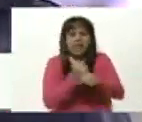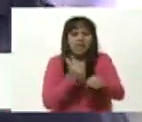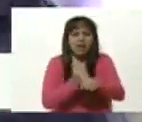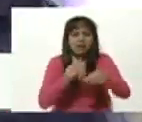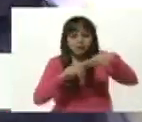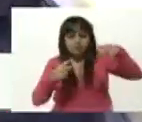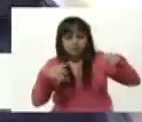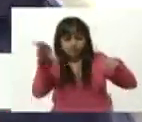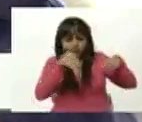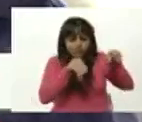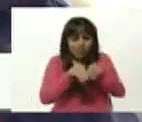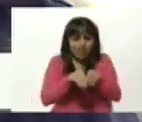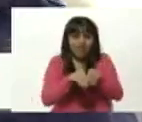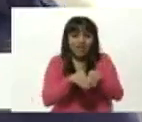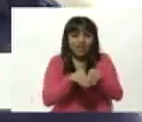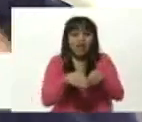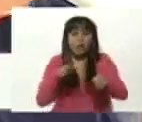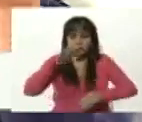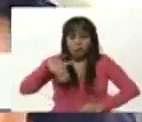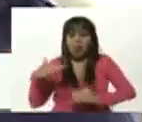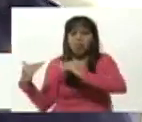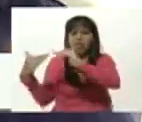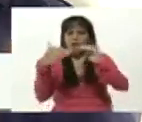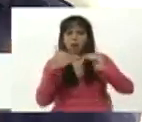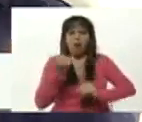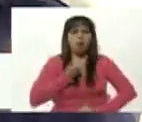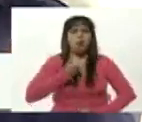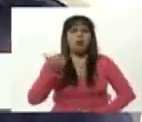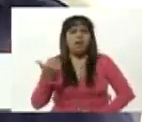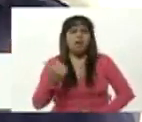comparable con cualquier semilla que se produzca por